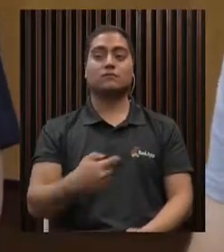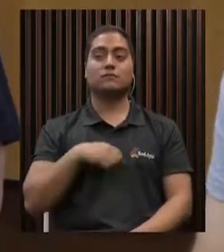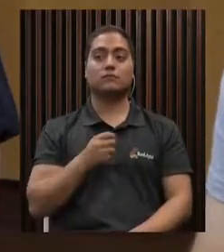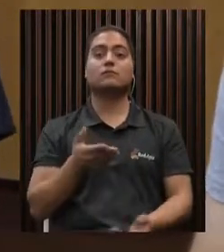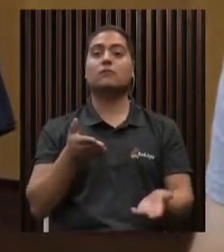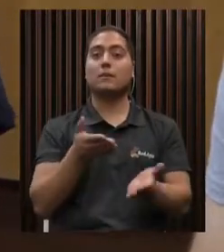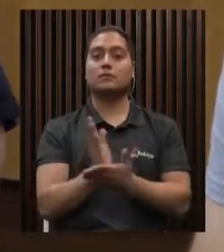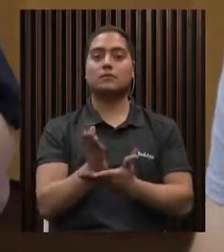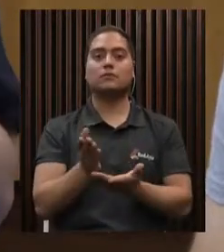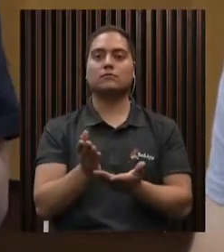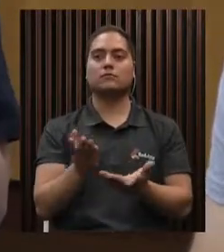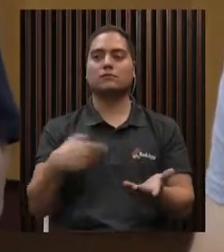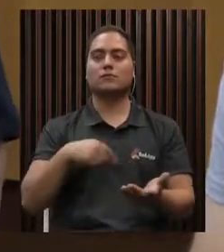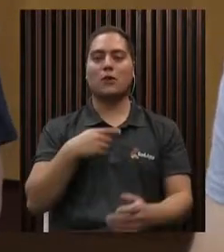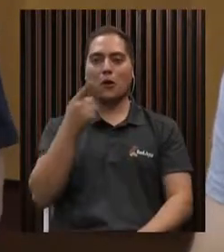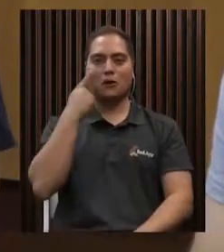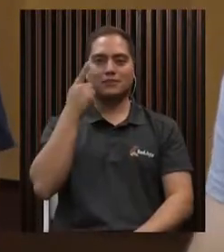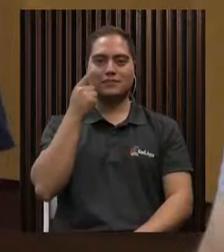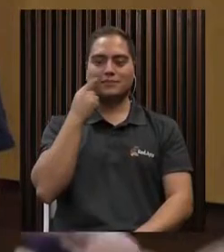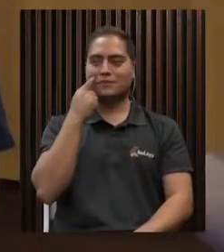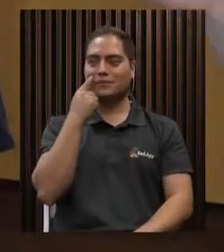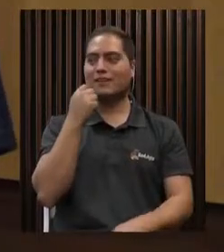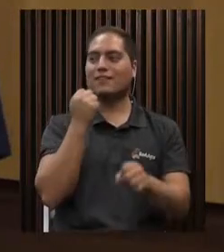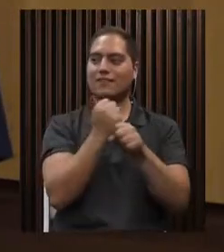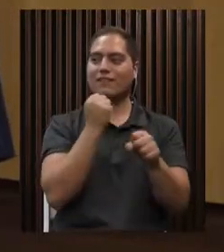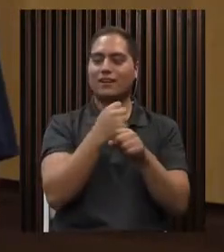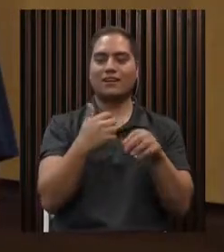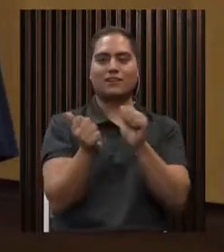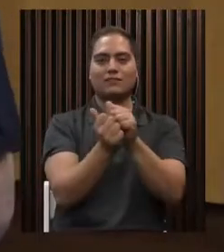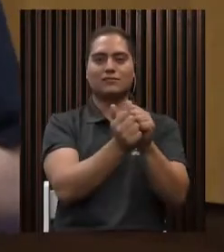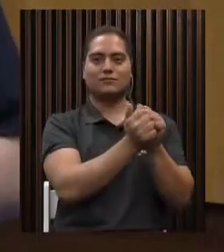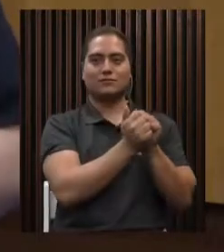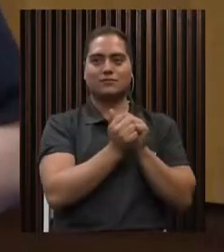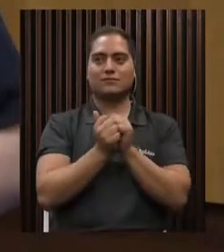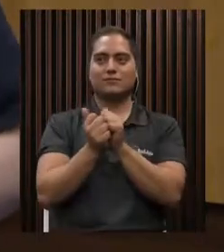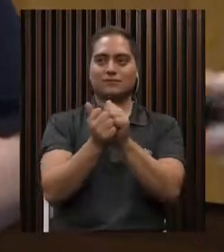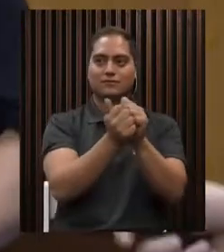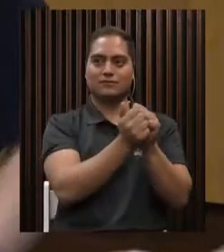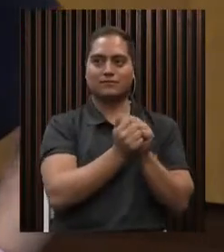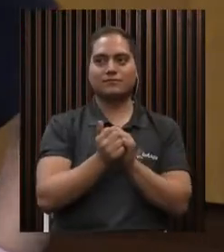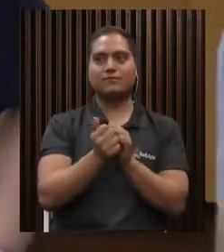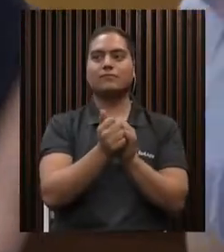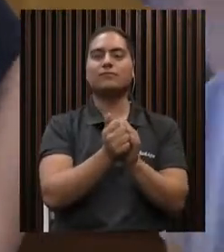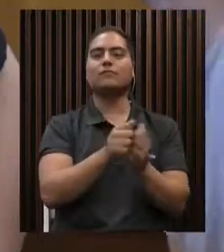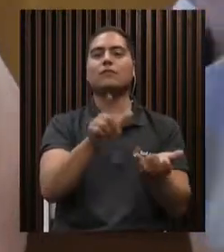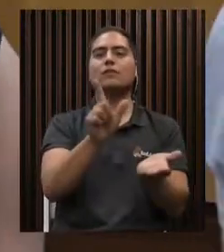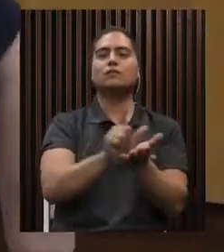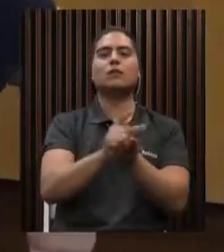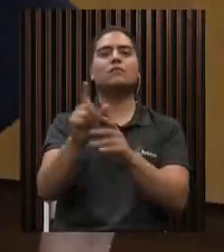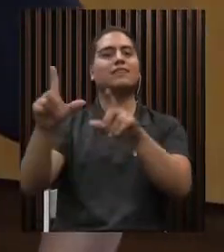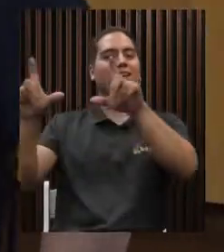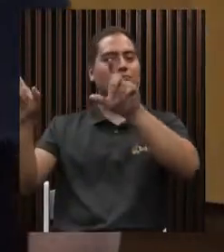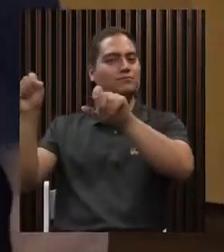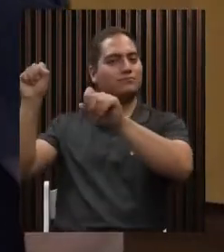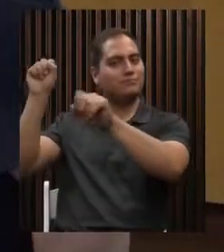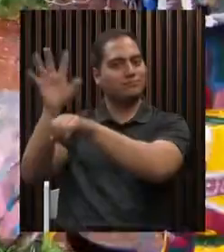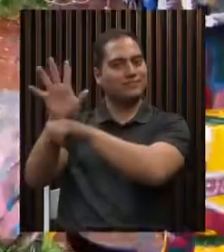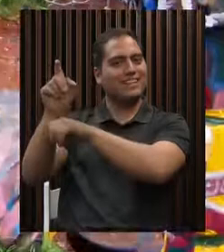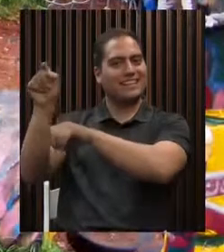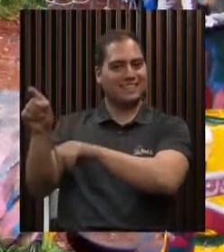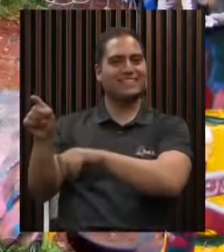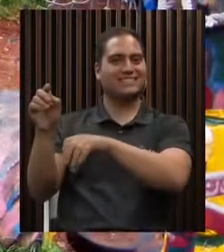comenzamos, cuando nos conocimos, a trabajar juntos en Adventure London Playground, que es lo que estoy mostrando acá, ¿cierto? Así que